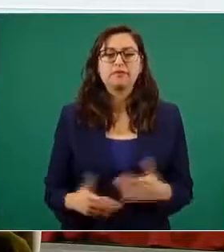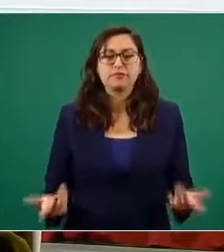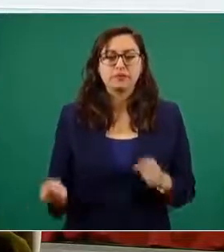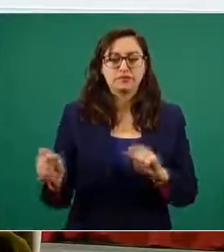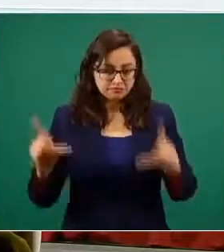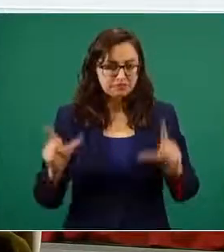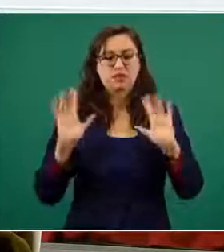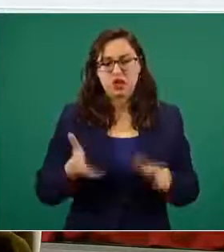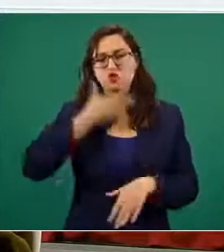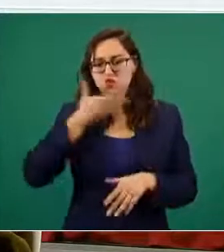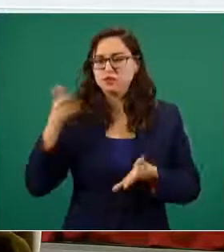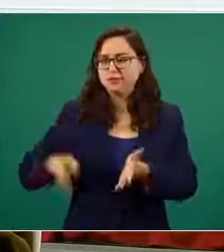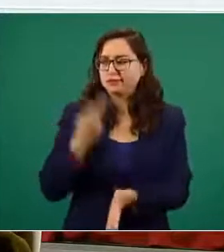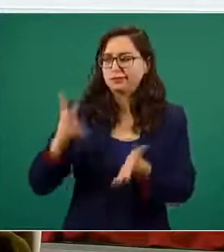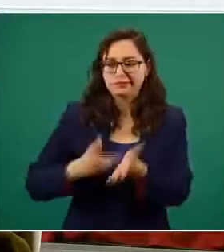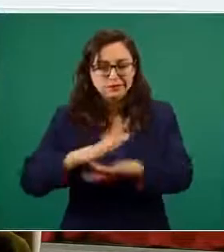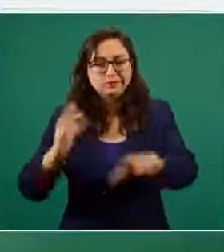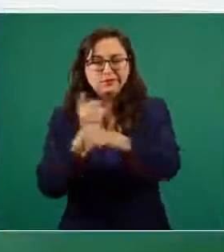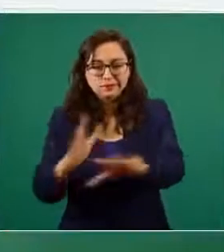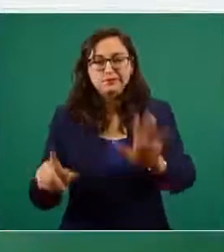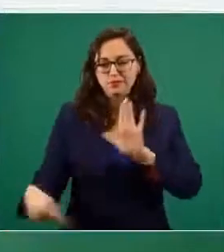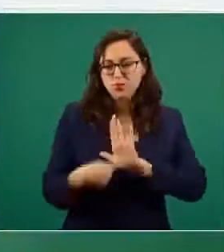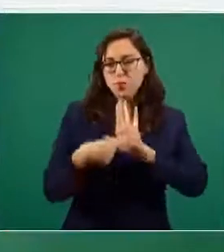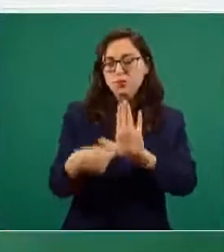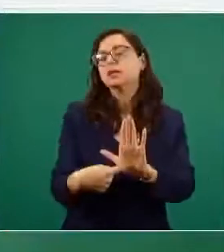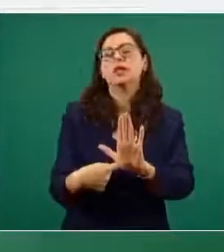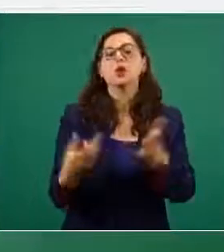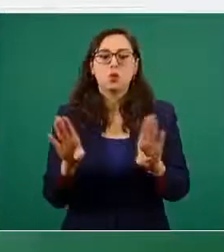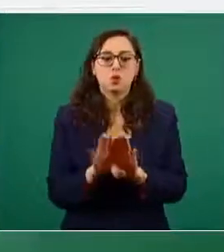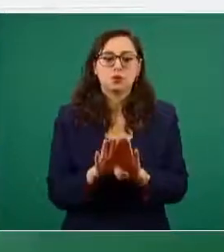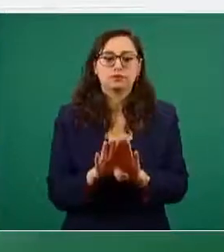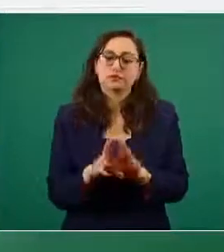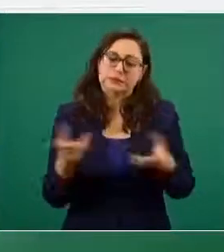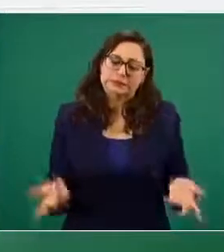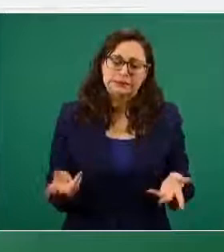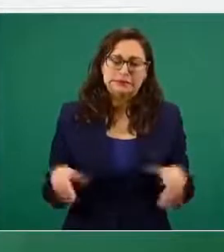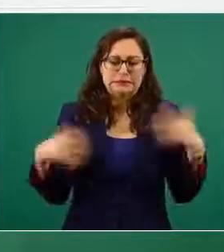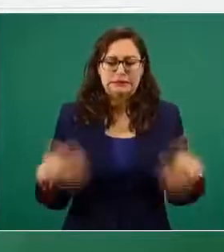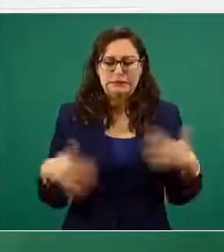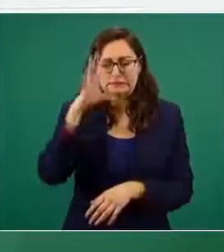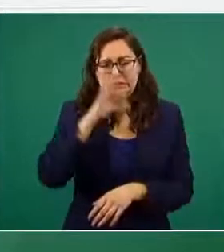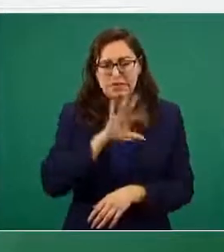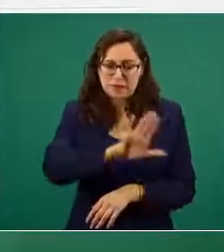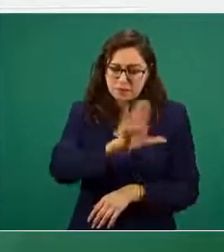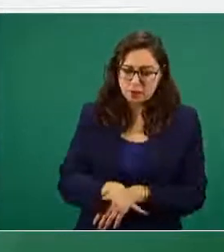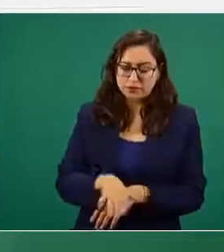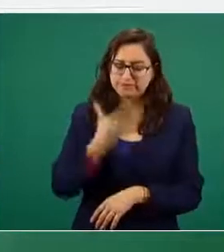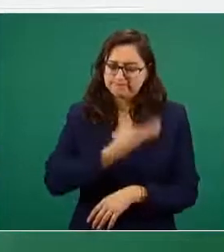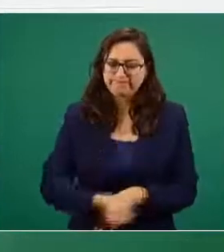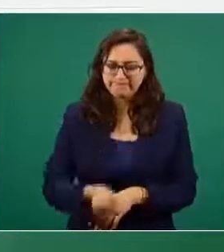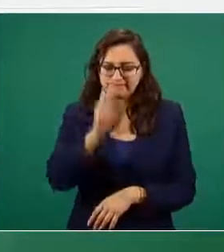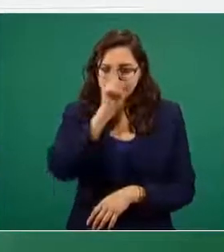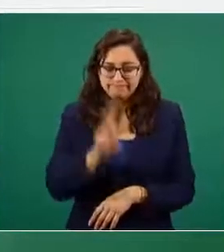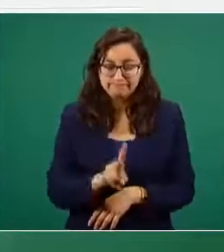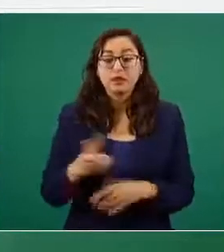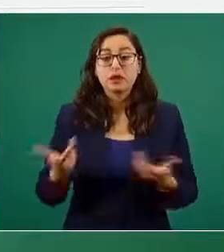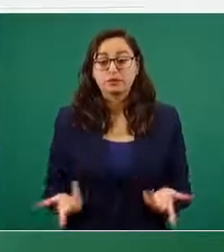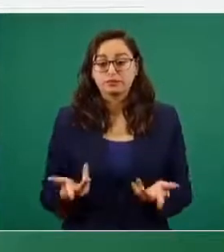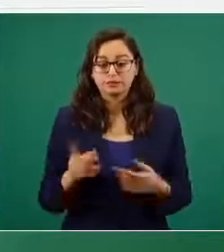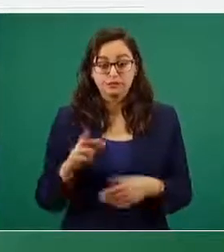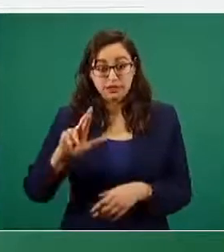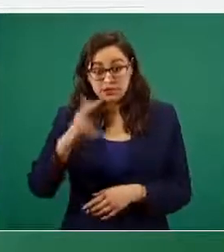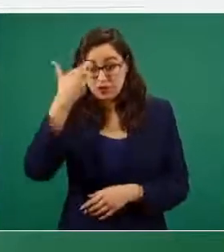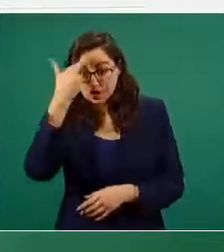ya sistemáticamente porque da una información complementaria sobre el desenlace más desafortunado de la enfermedad, que es la pérdida de la vida, y es la letalidad. Recordar